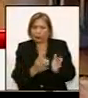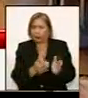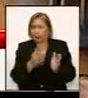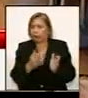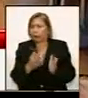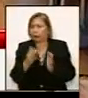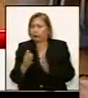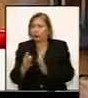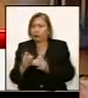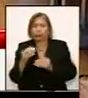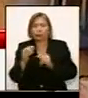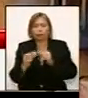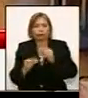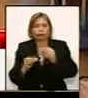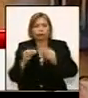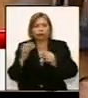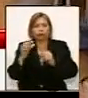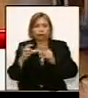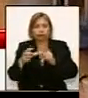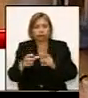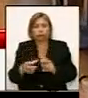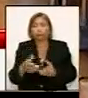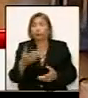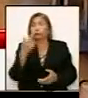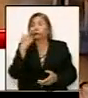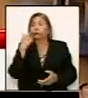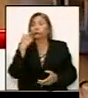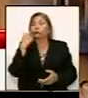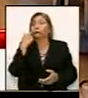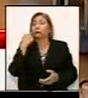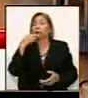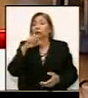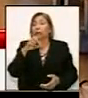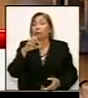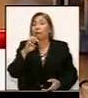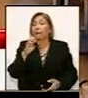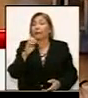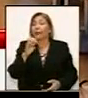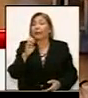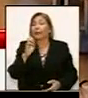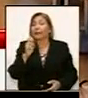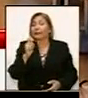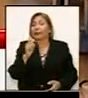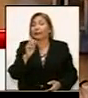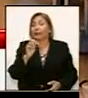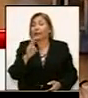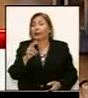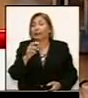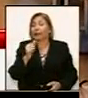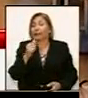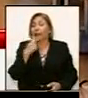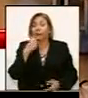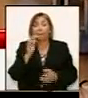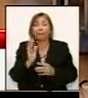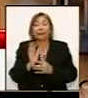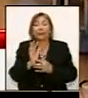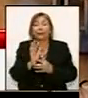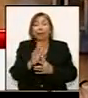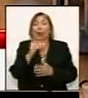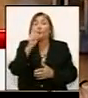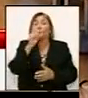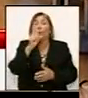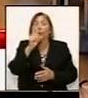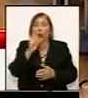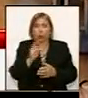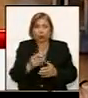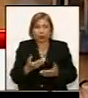este es un procedimiento irregular. El señor Pratel Rada presentó, fue uno de los